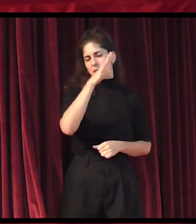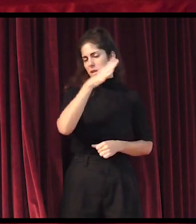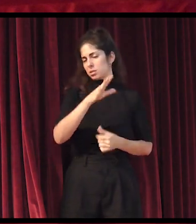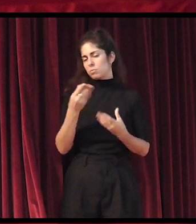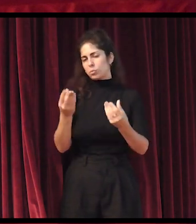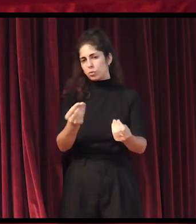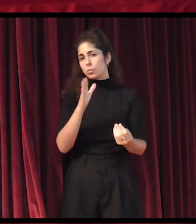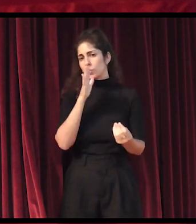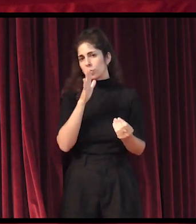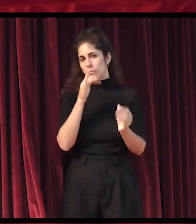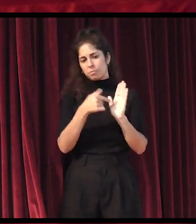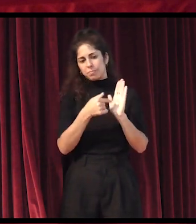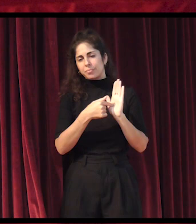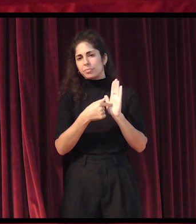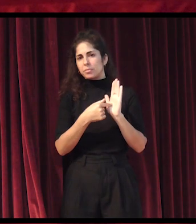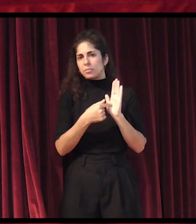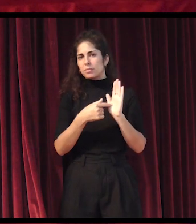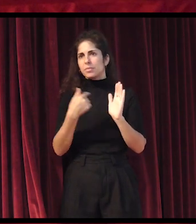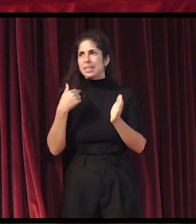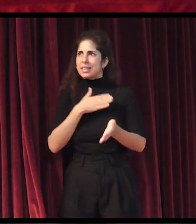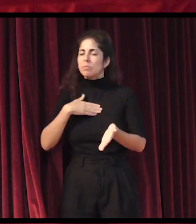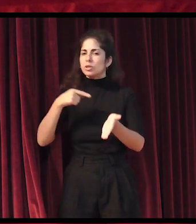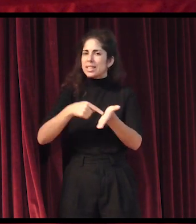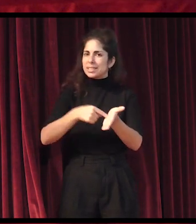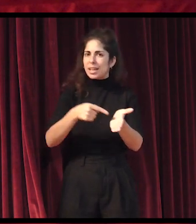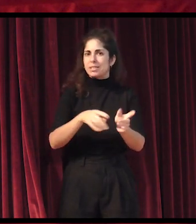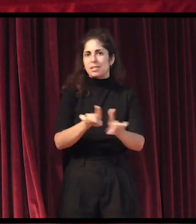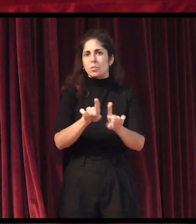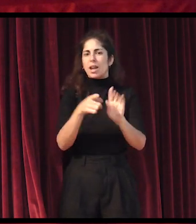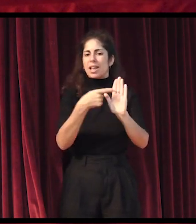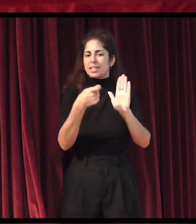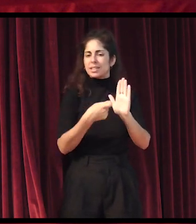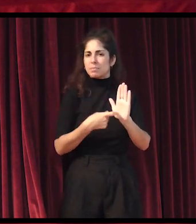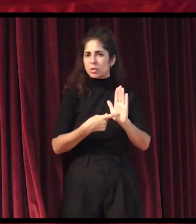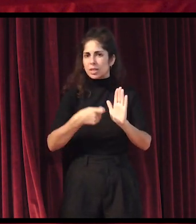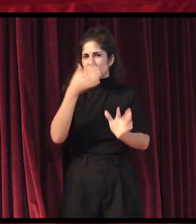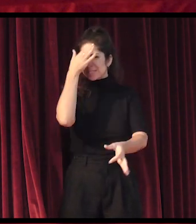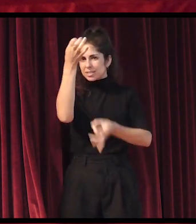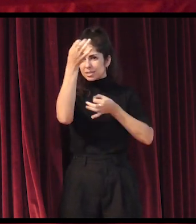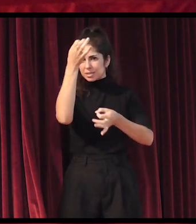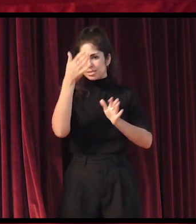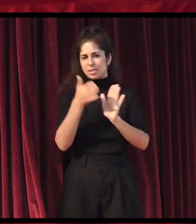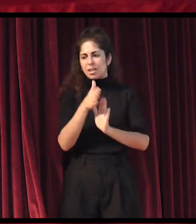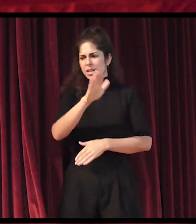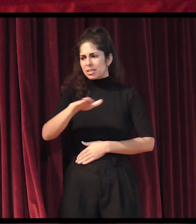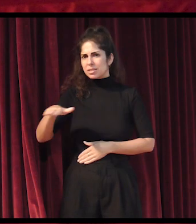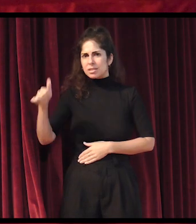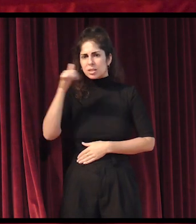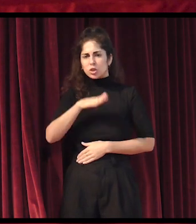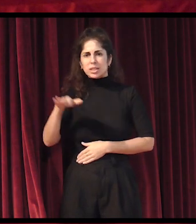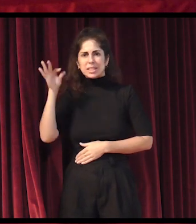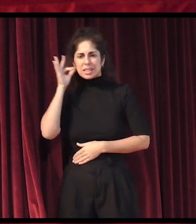estaba exigiendo que si hubiéramos modificaciones concretas para estos casos en donde estos chicos y chicas están tutelados por las